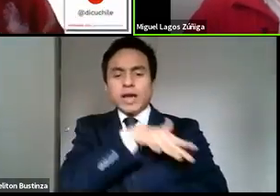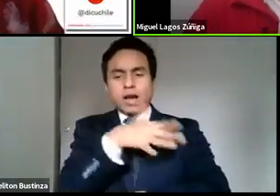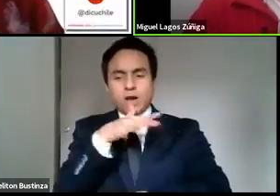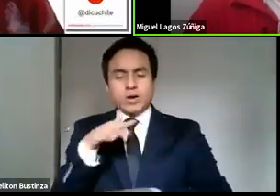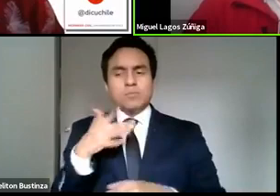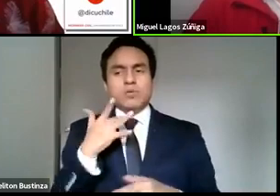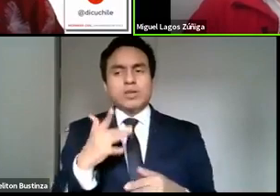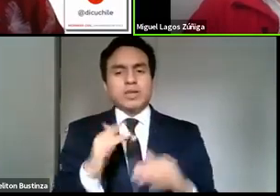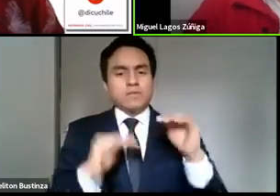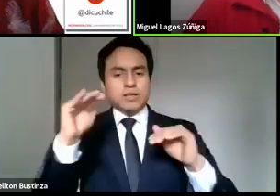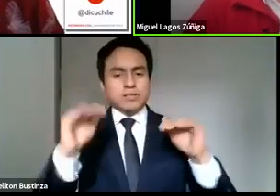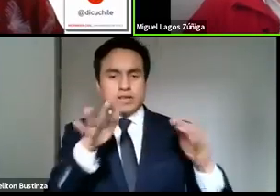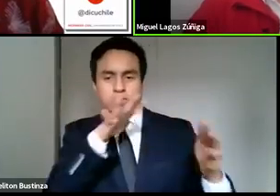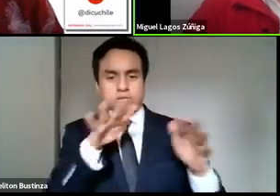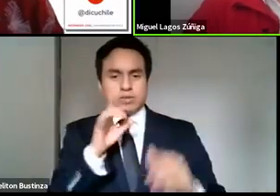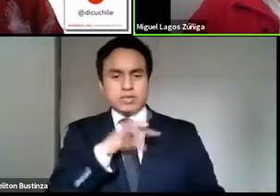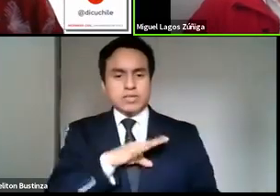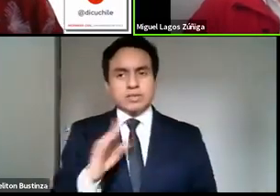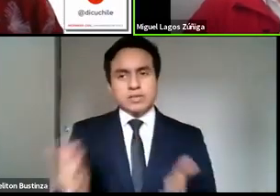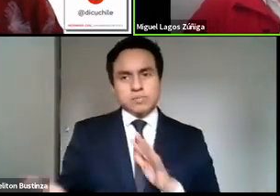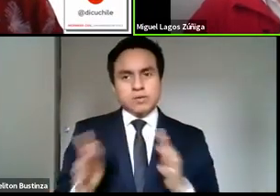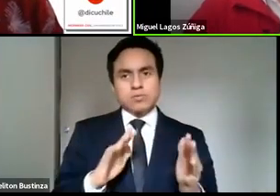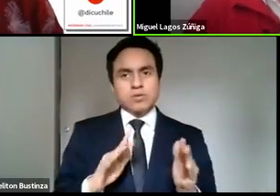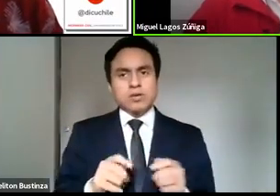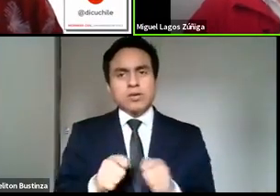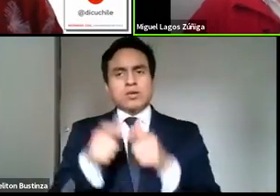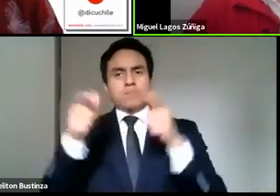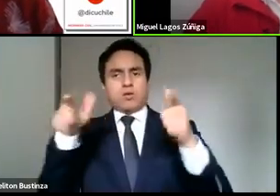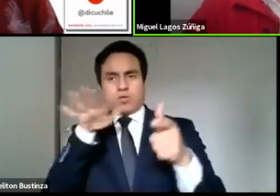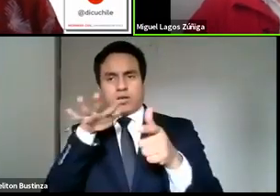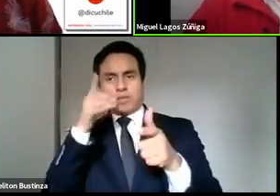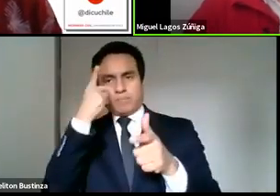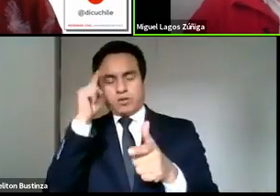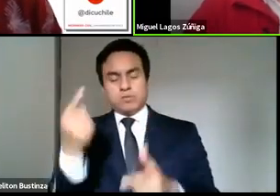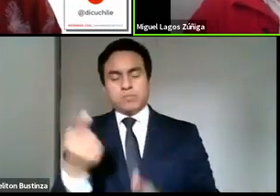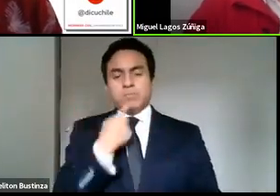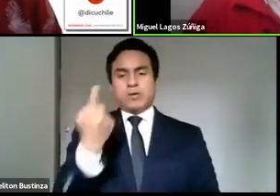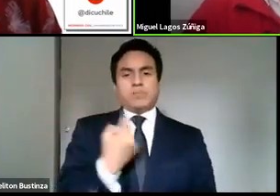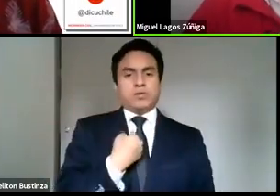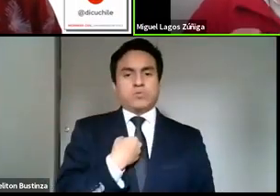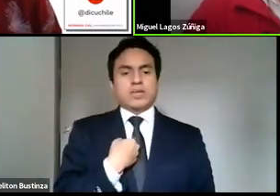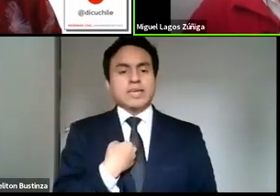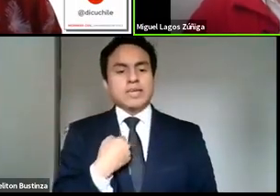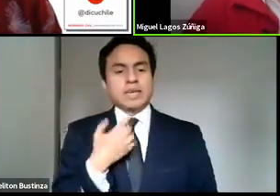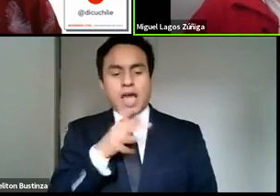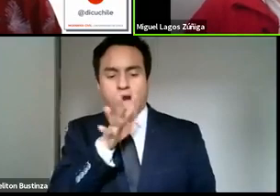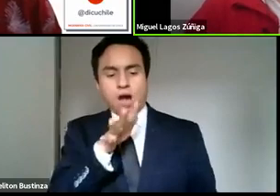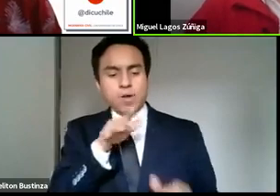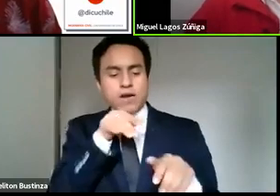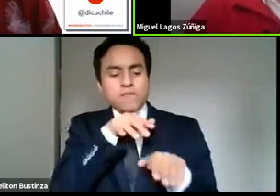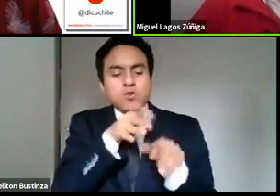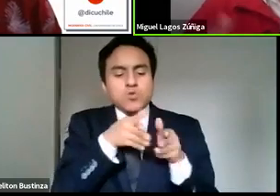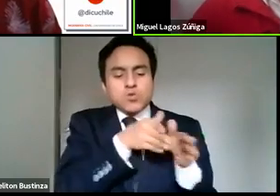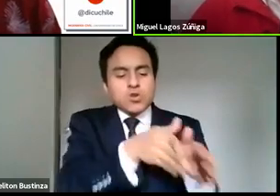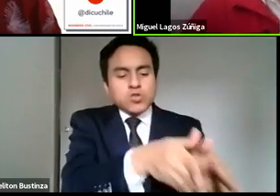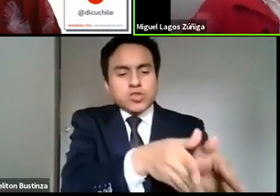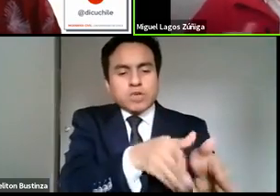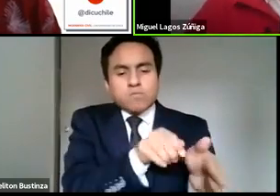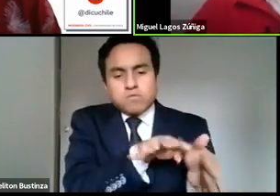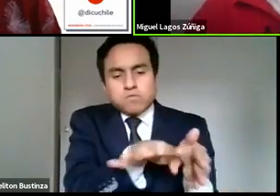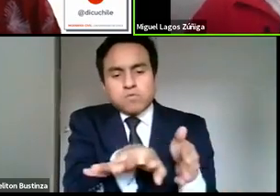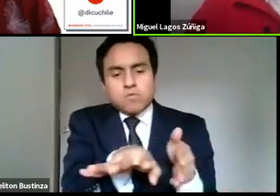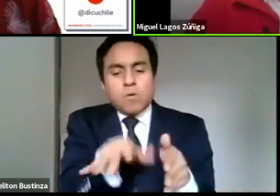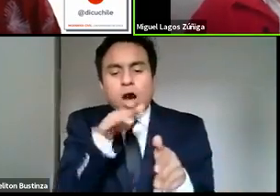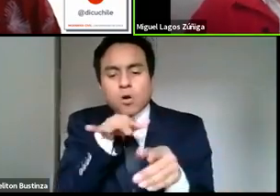Chile estimamos proyecciones para macro cuencas, pero si usted me pregunta que yo saco agua de esta vertiente o saco agua de este